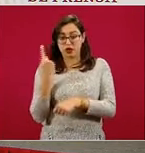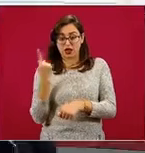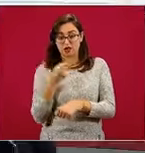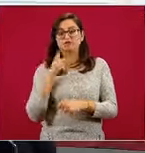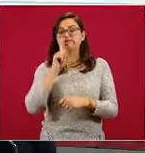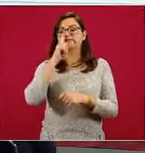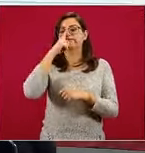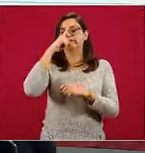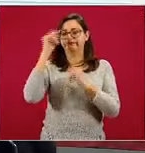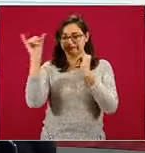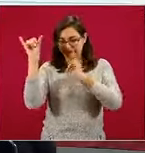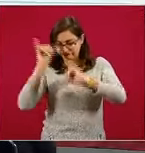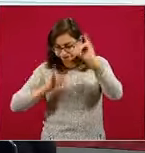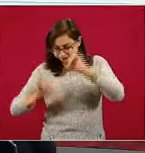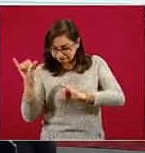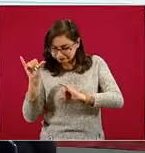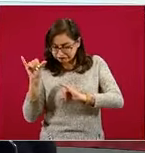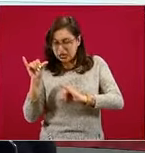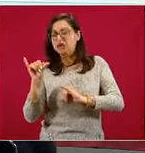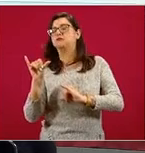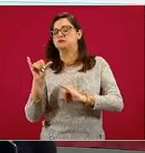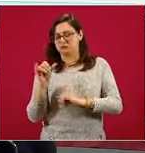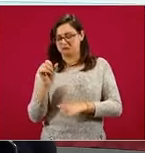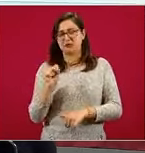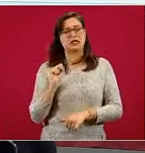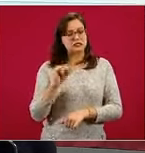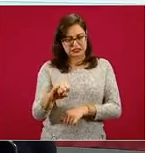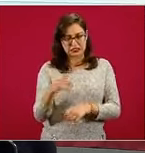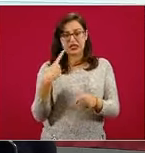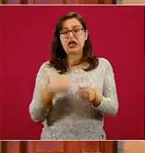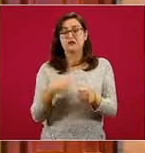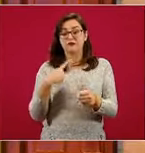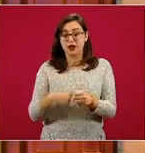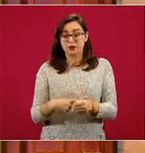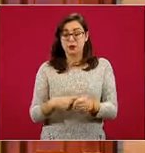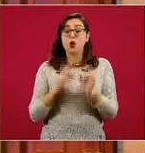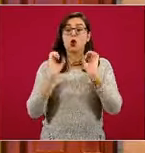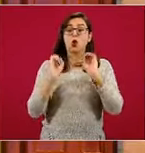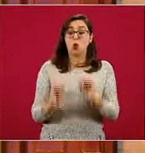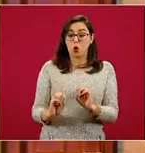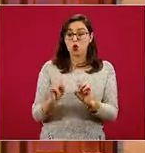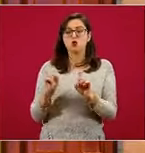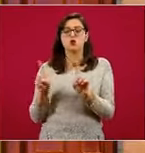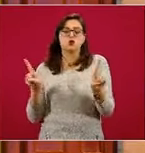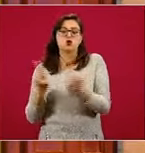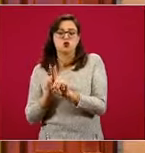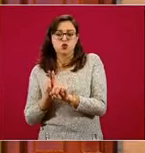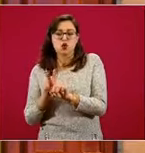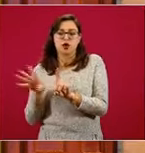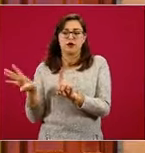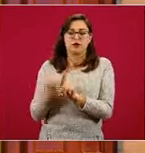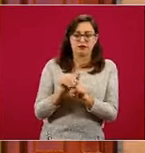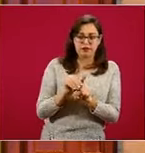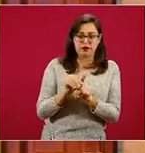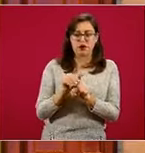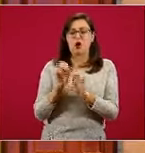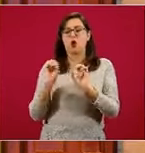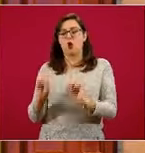resultado de laboratorio positivo o porque su clasificación fue por asociación epidemiológica o por